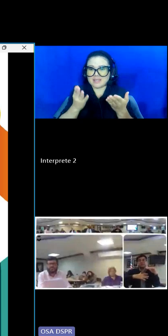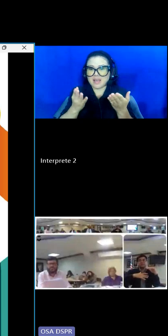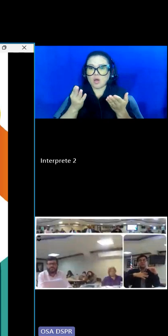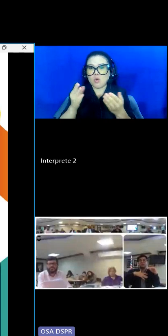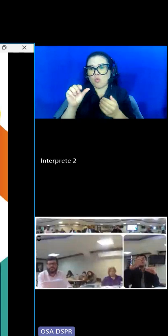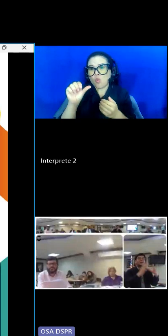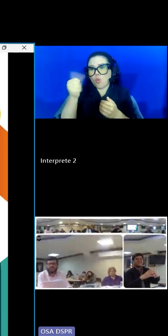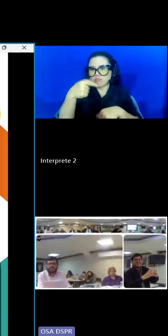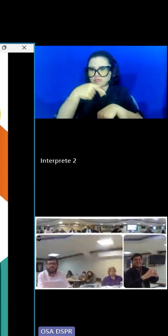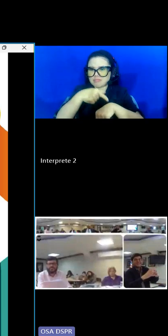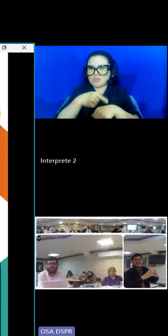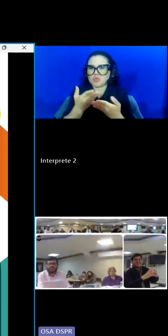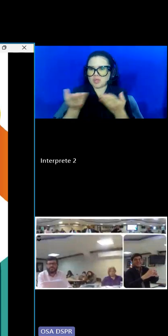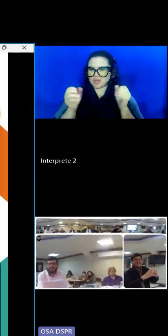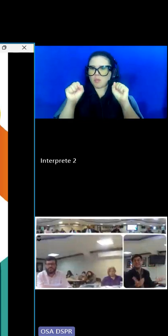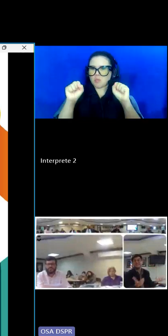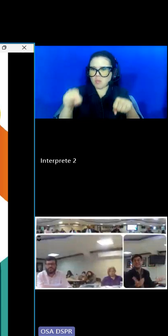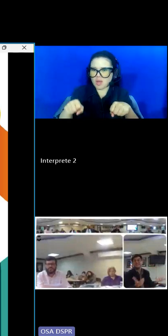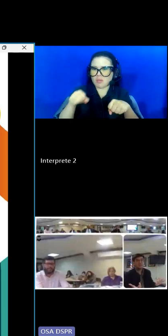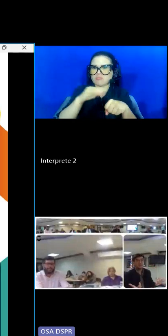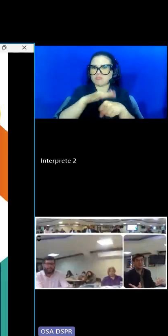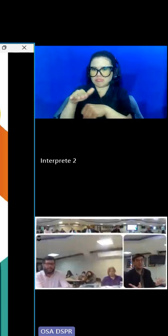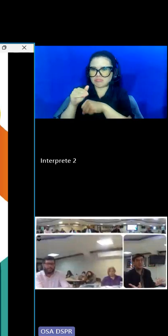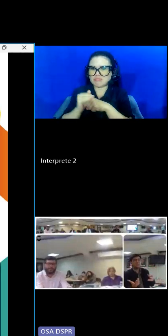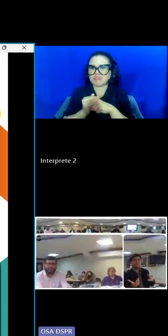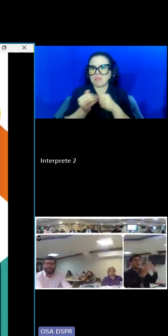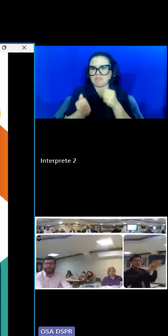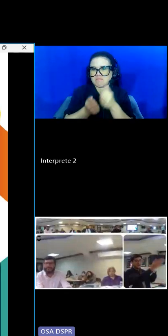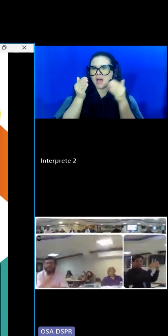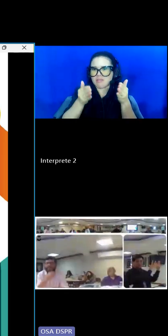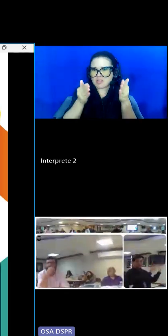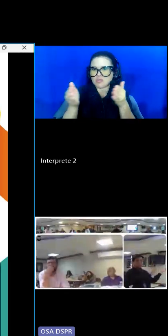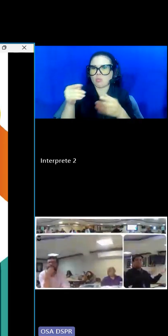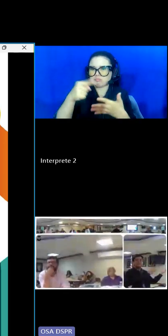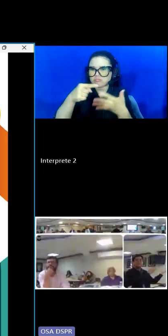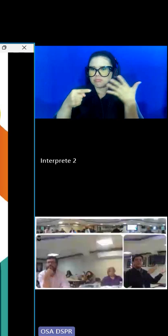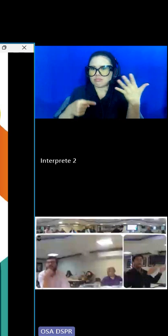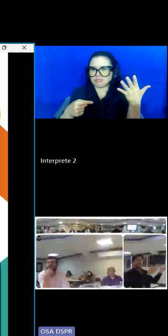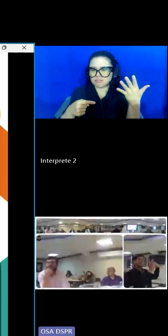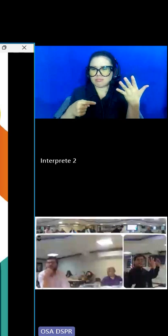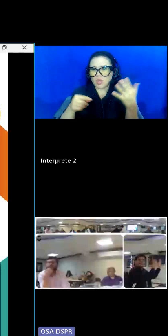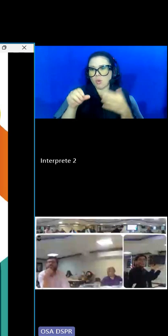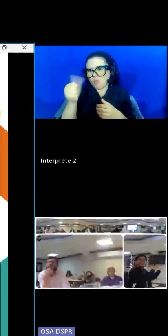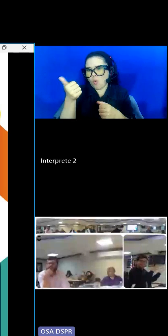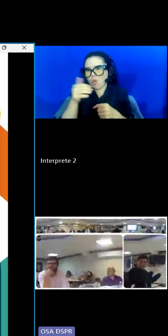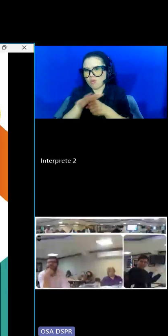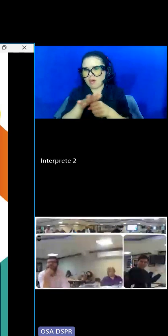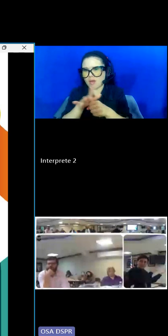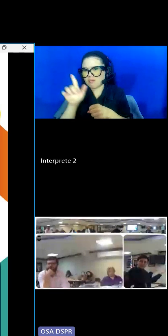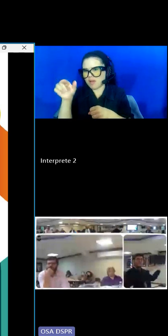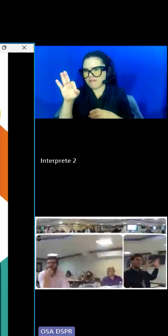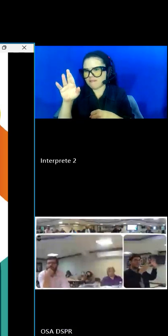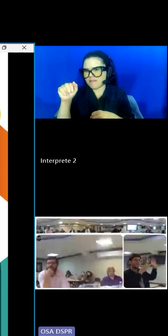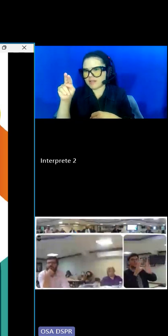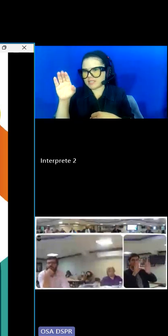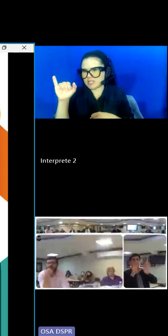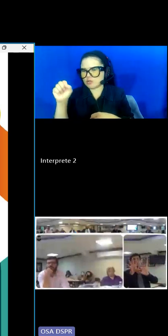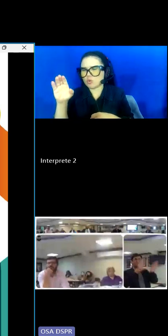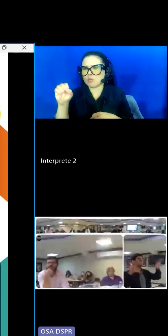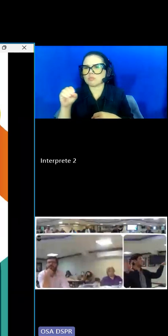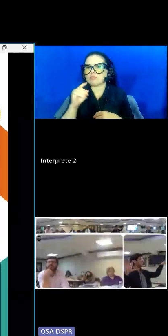puedan emitir convocatorias para esas estrategias que no están siendo atendidas. O también para las áreas que ya mismo Francisco habla de eso, las áreas que no están siendo cubiertas ahora mismo,